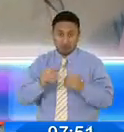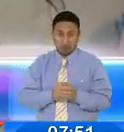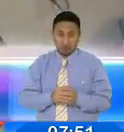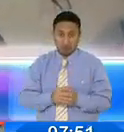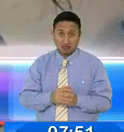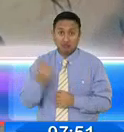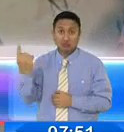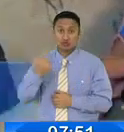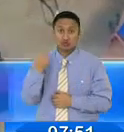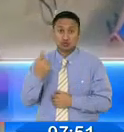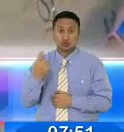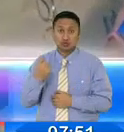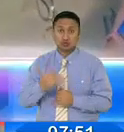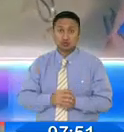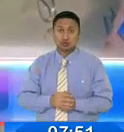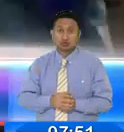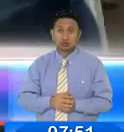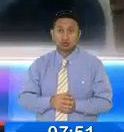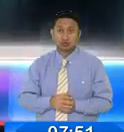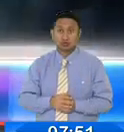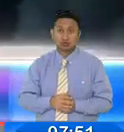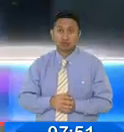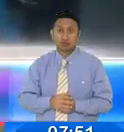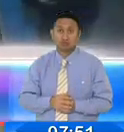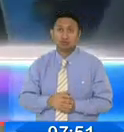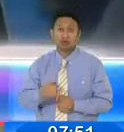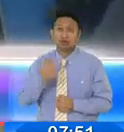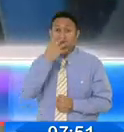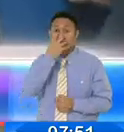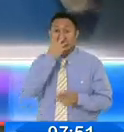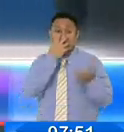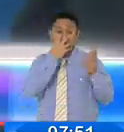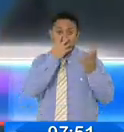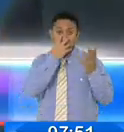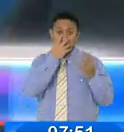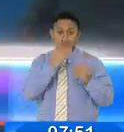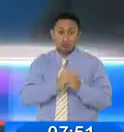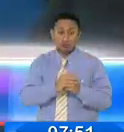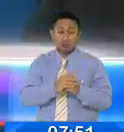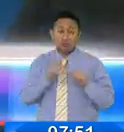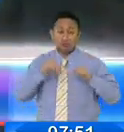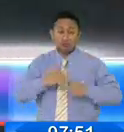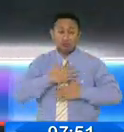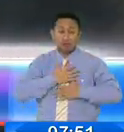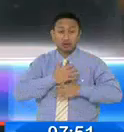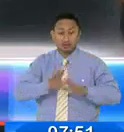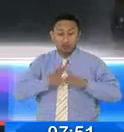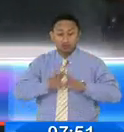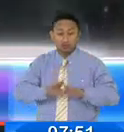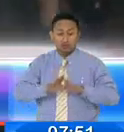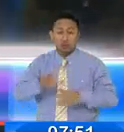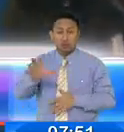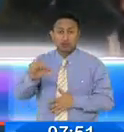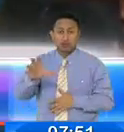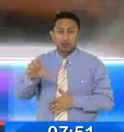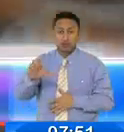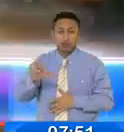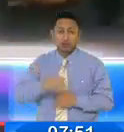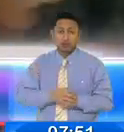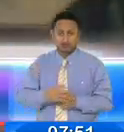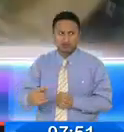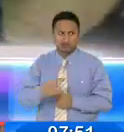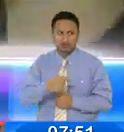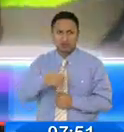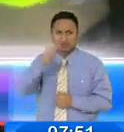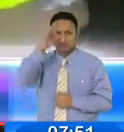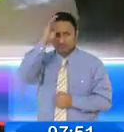sola. Todos la abandonaron. No tenía oxígeno. Le estaban dando respiración manual. Es antiestética esta clínica.